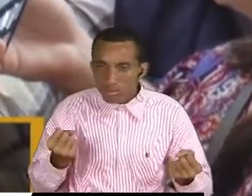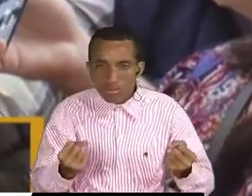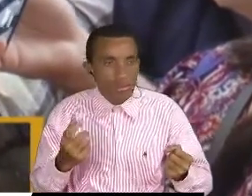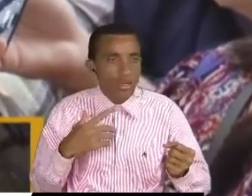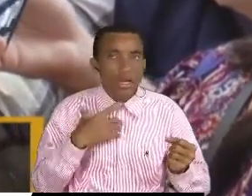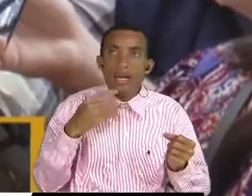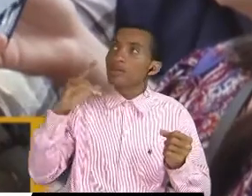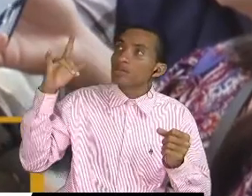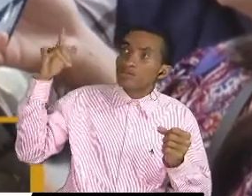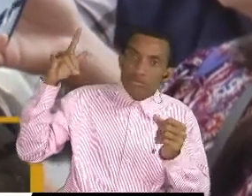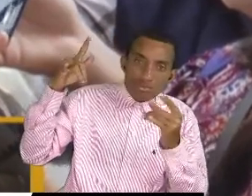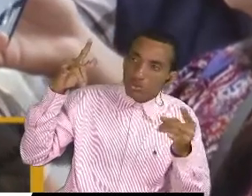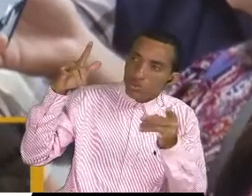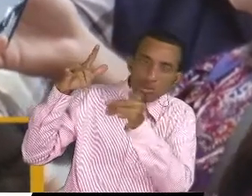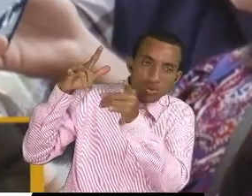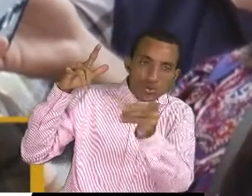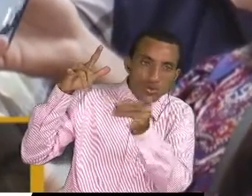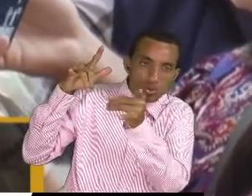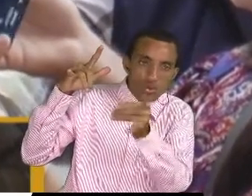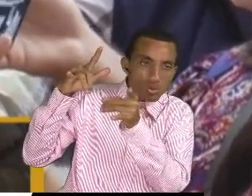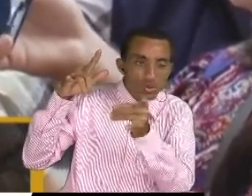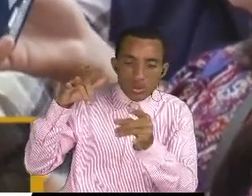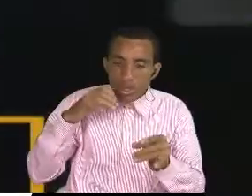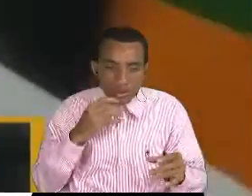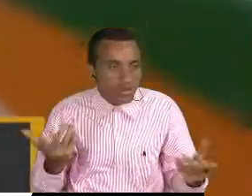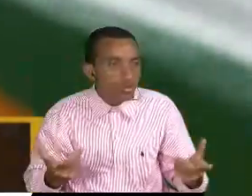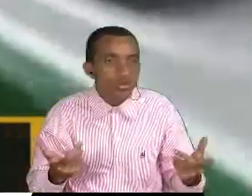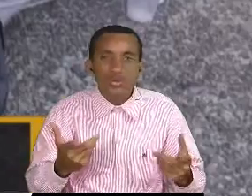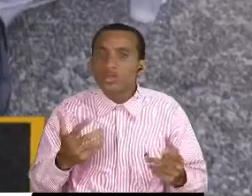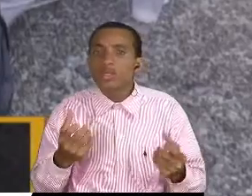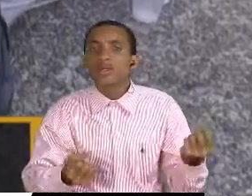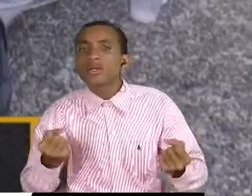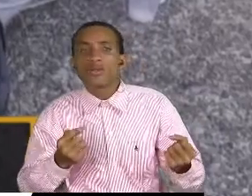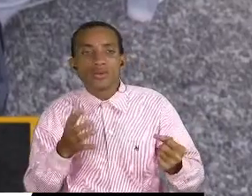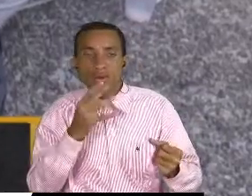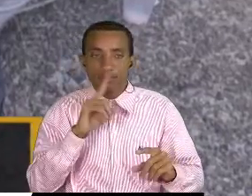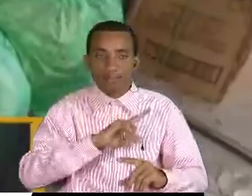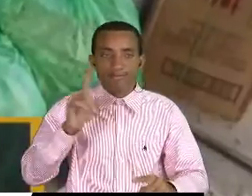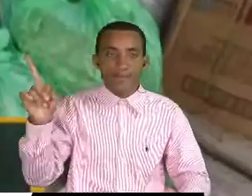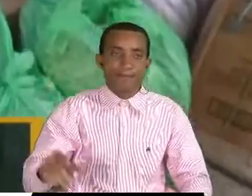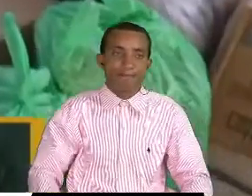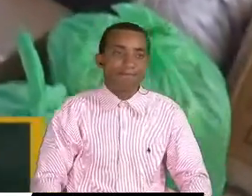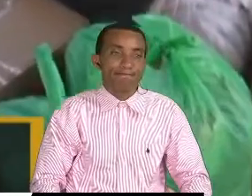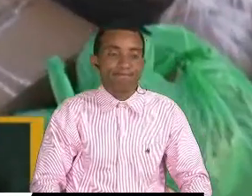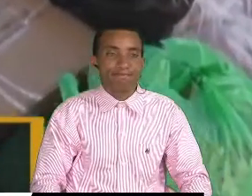dar la señal a las empresas para que ubiquen el vehículo oportunamente.